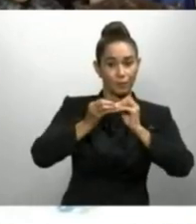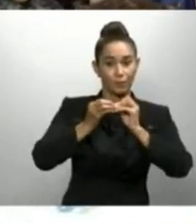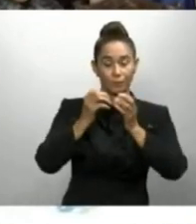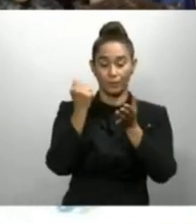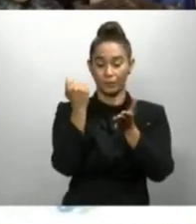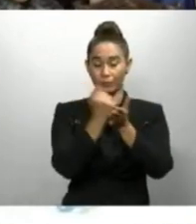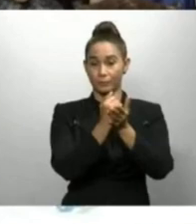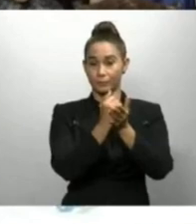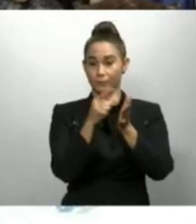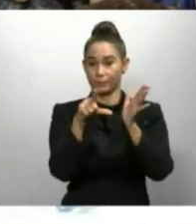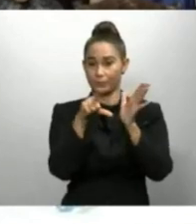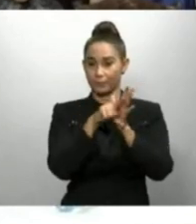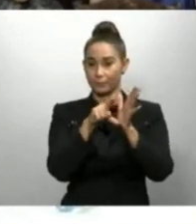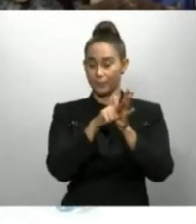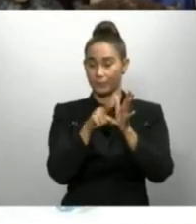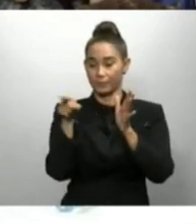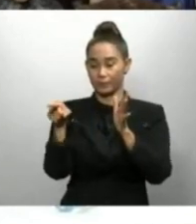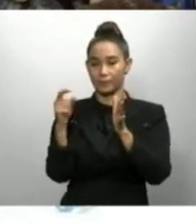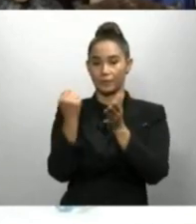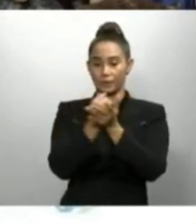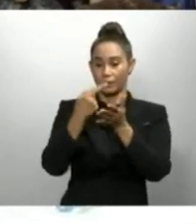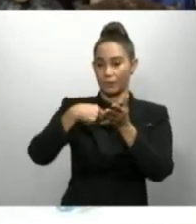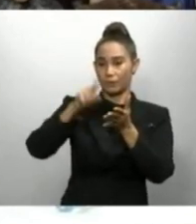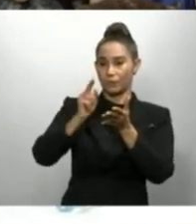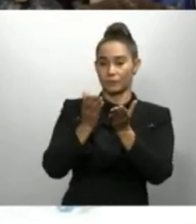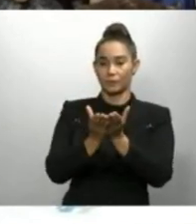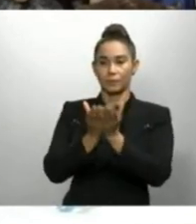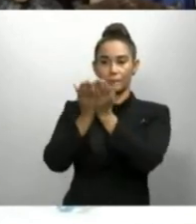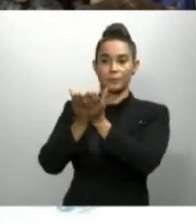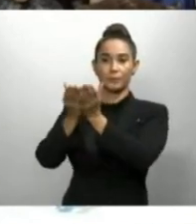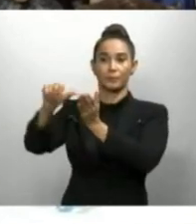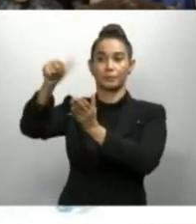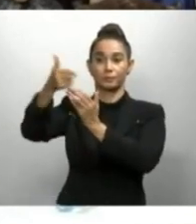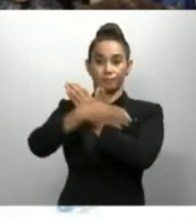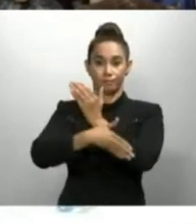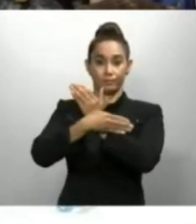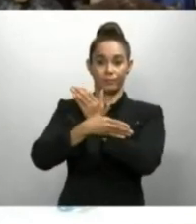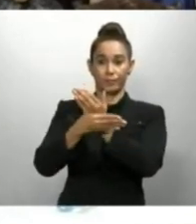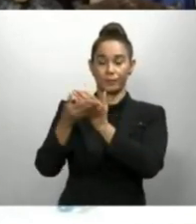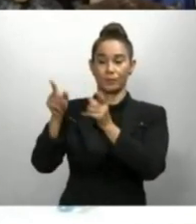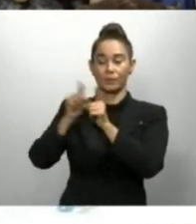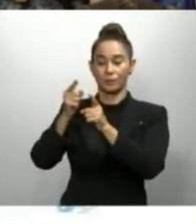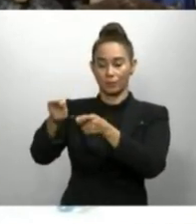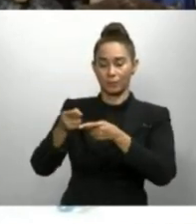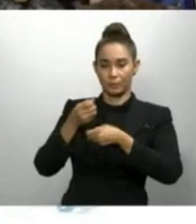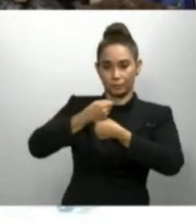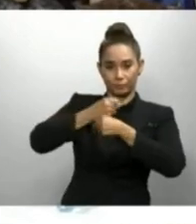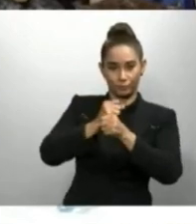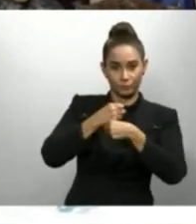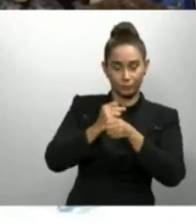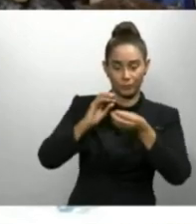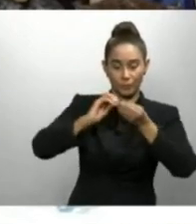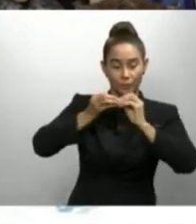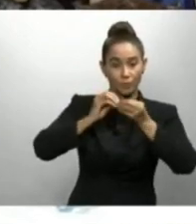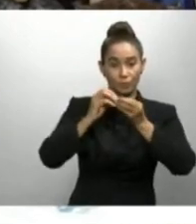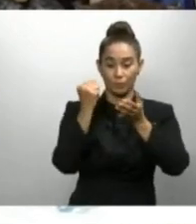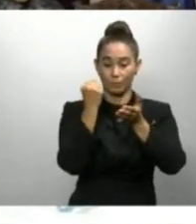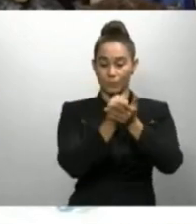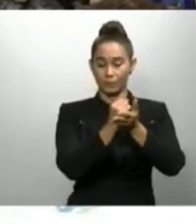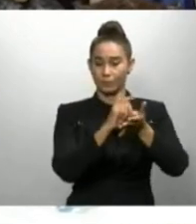licencia que haya autorizado la importación o producción, proveedor, número y fecha de la